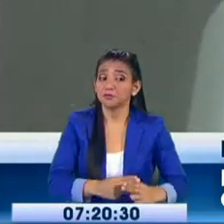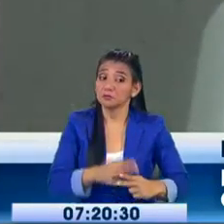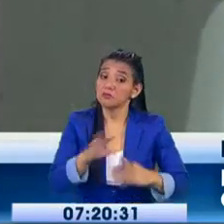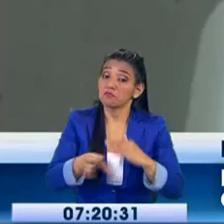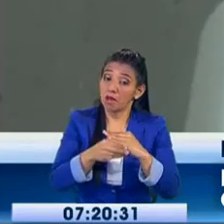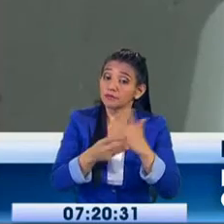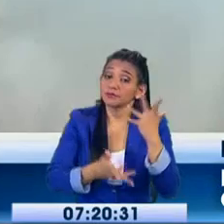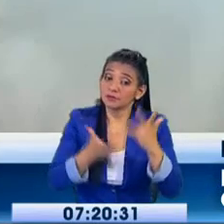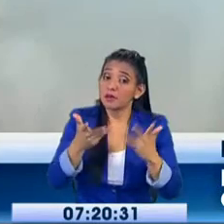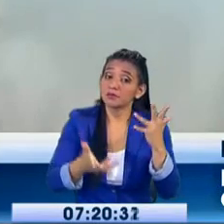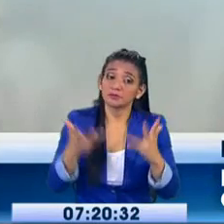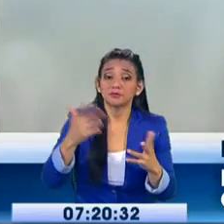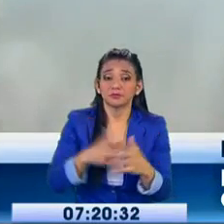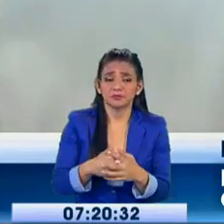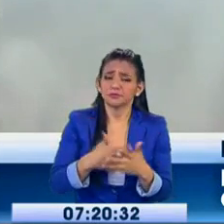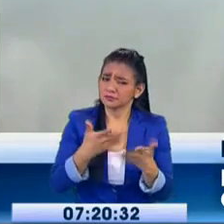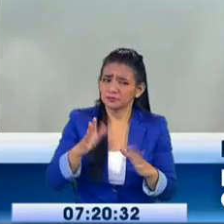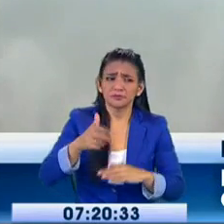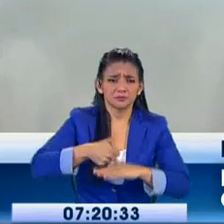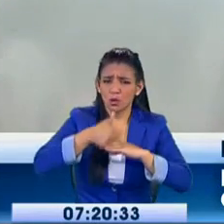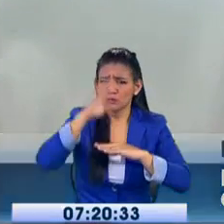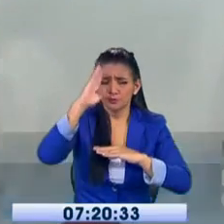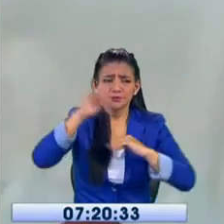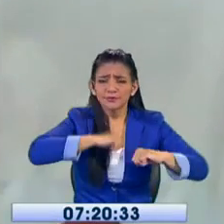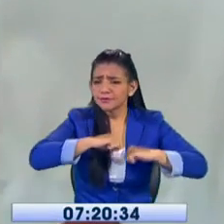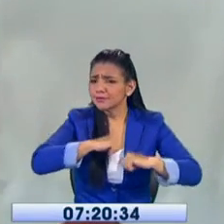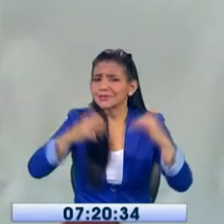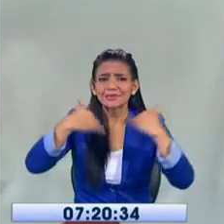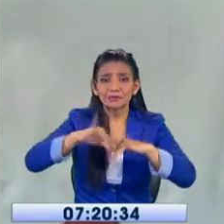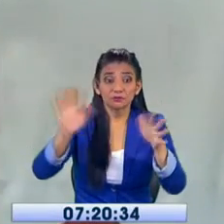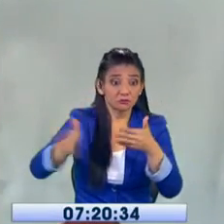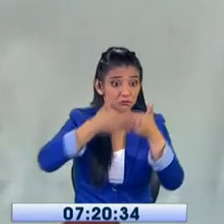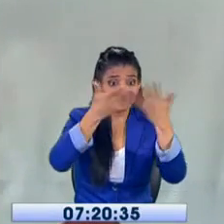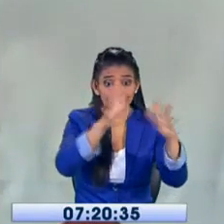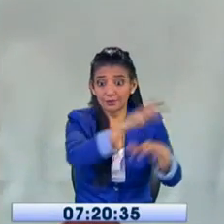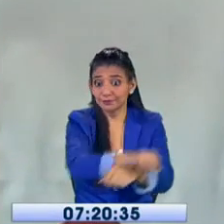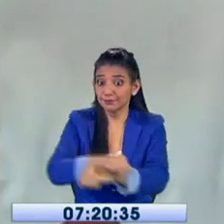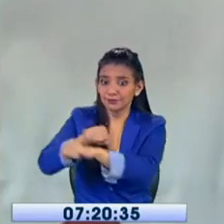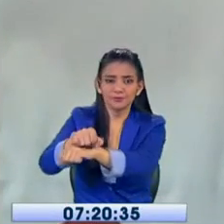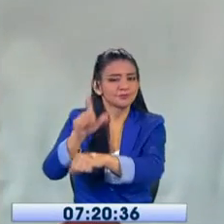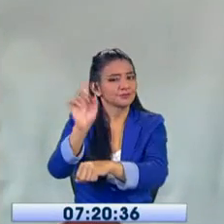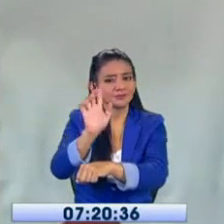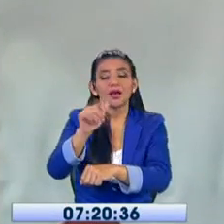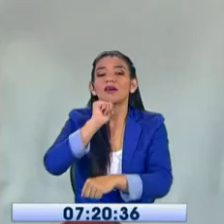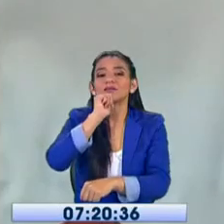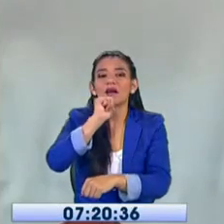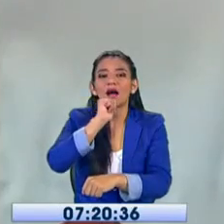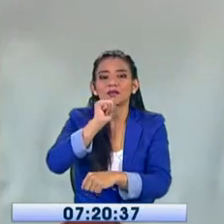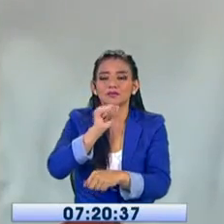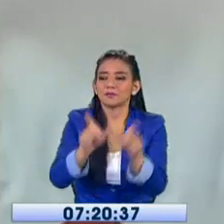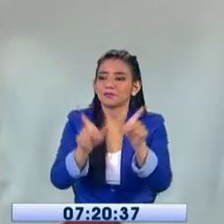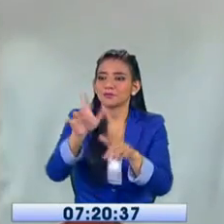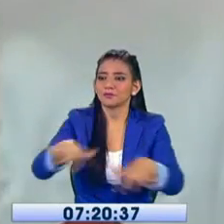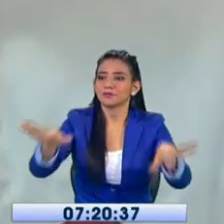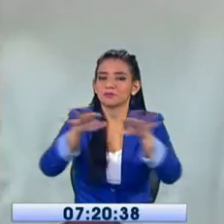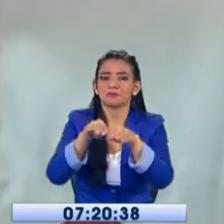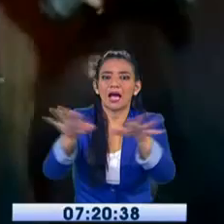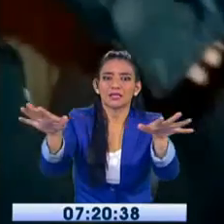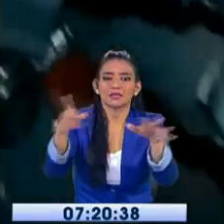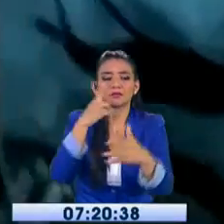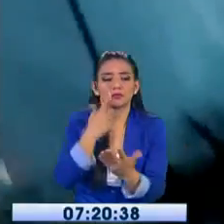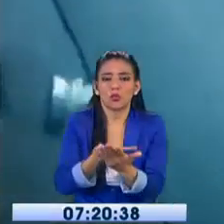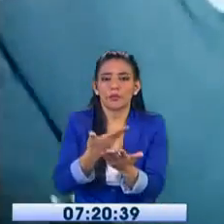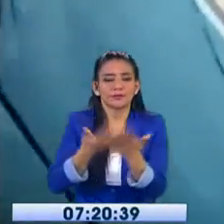aumentar. El operativo está en desarrollo todavía, no cerramos... El tema de detenidos todavía ni de